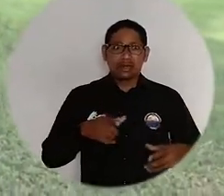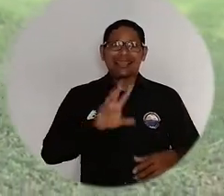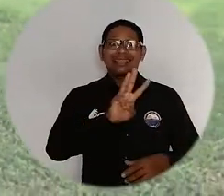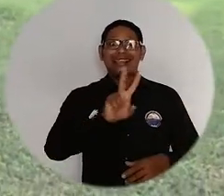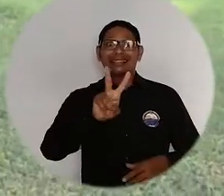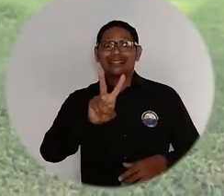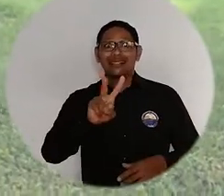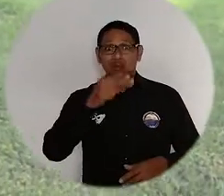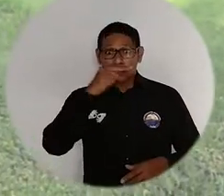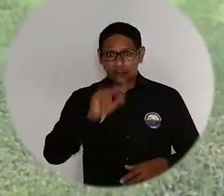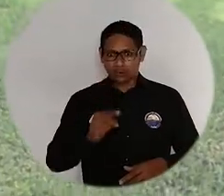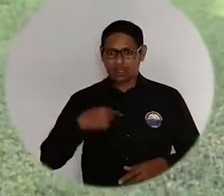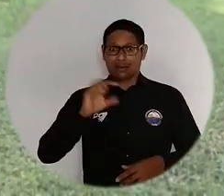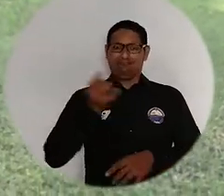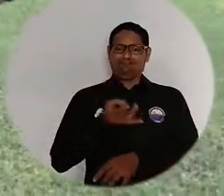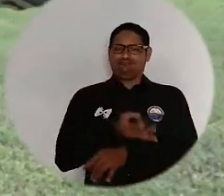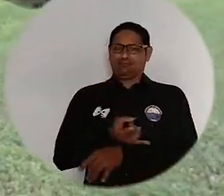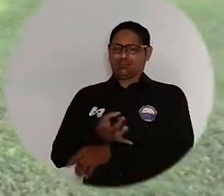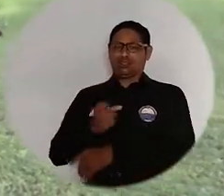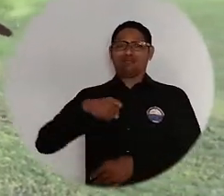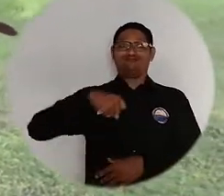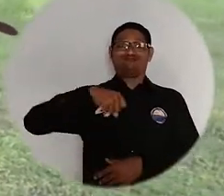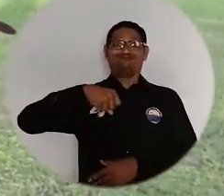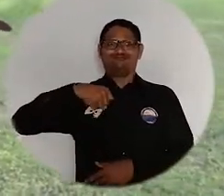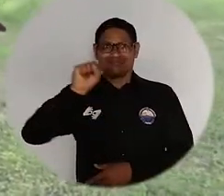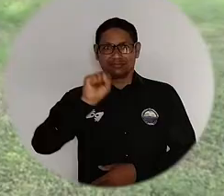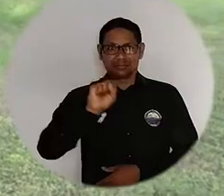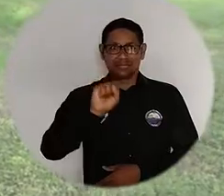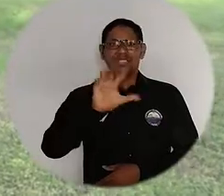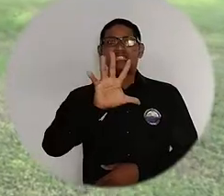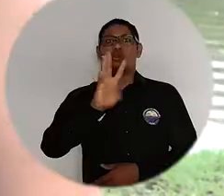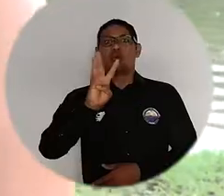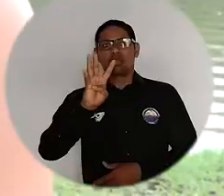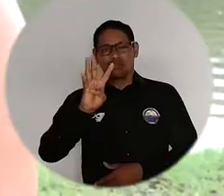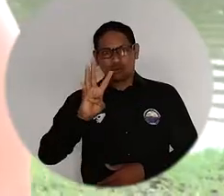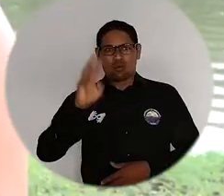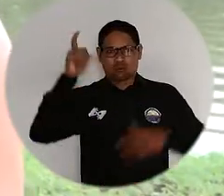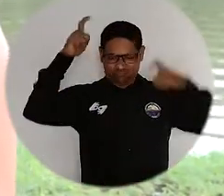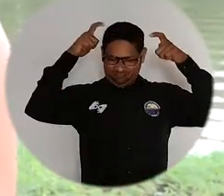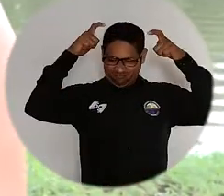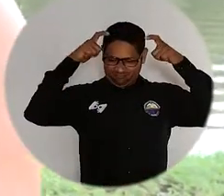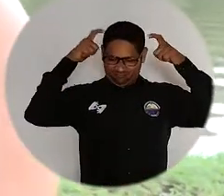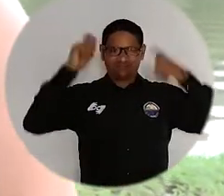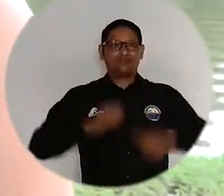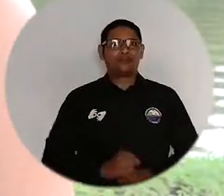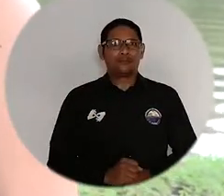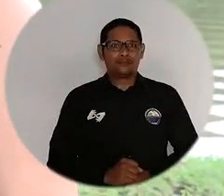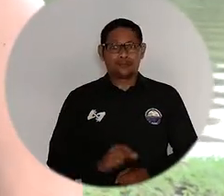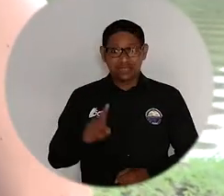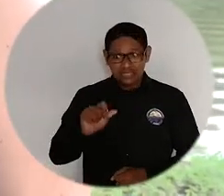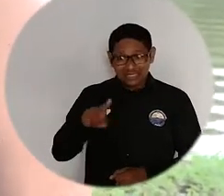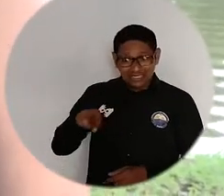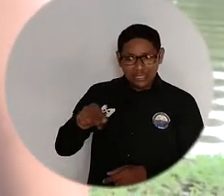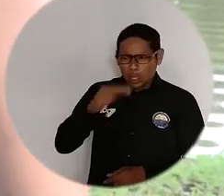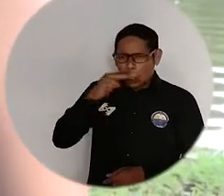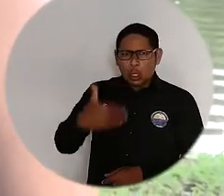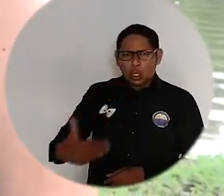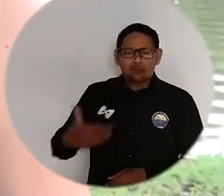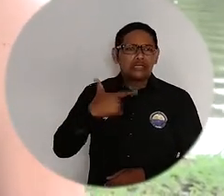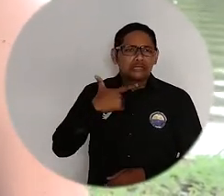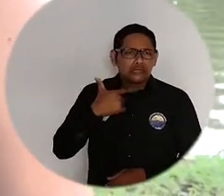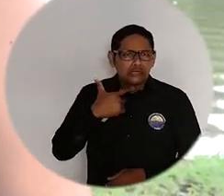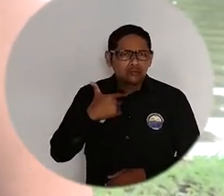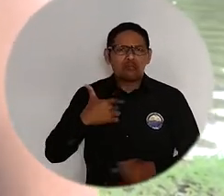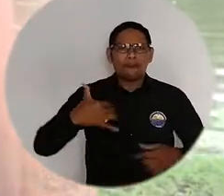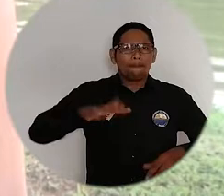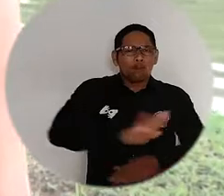treinta y dos niños que participaron en la edición número 54 del festival santiago desde muy pequeños incluido mucho por los instrumentos